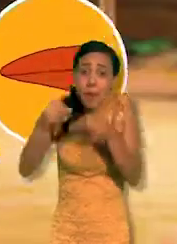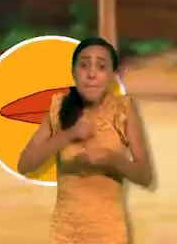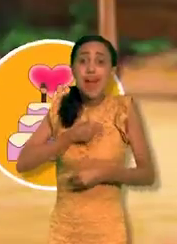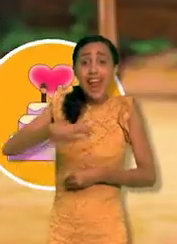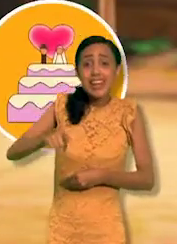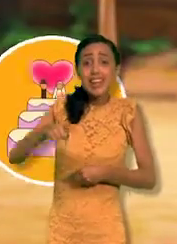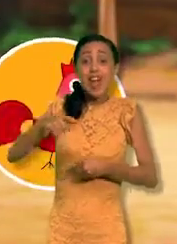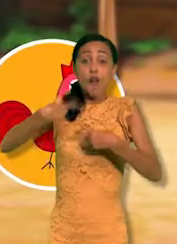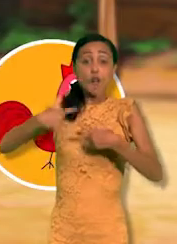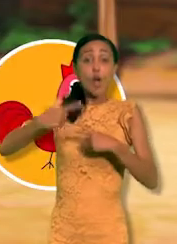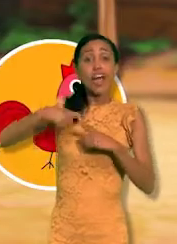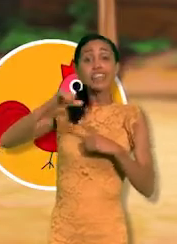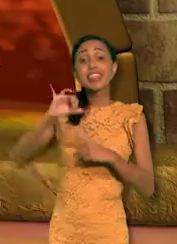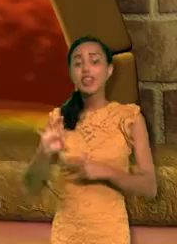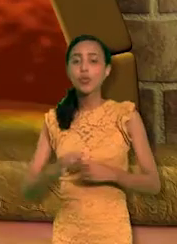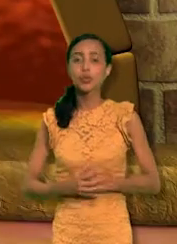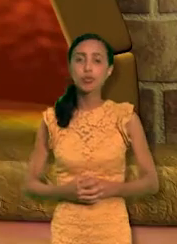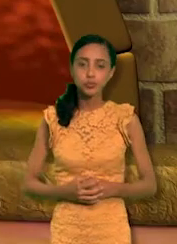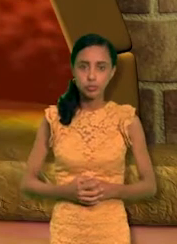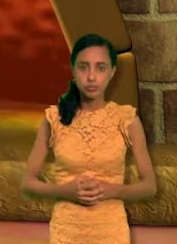pico para ir a la boda de mi tío Perico!